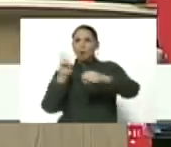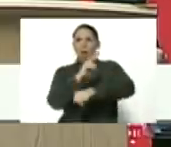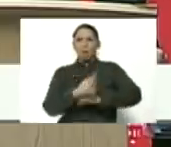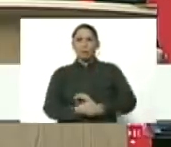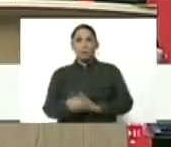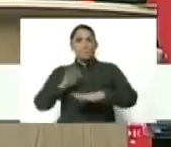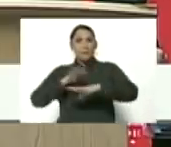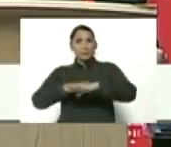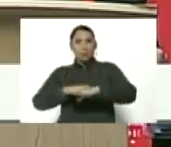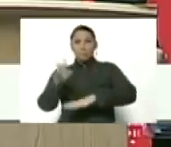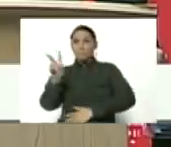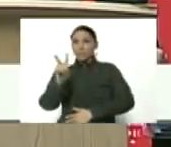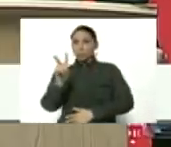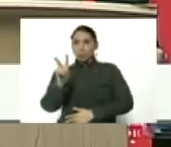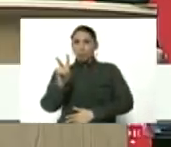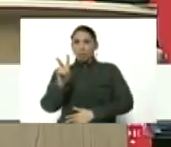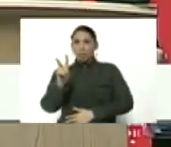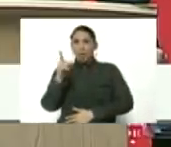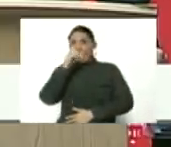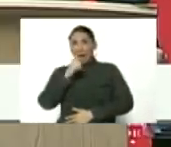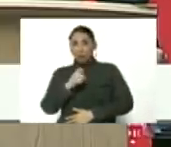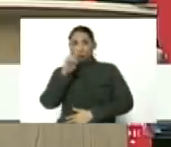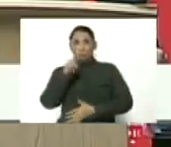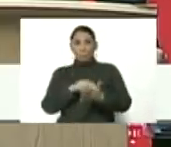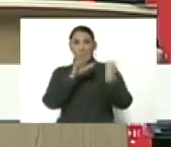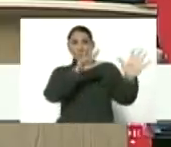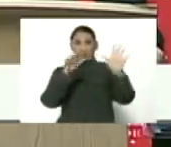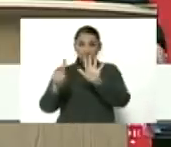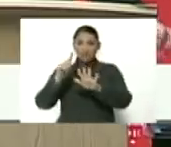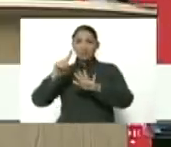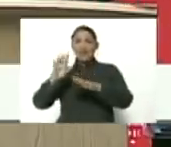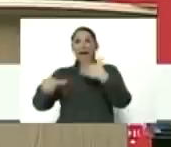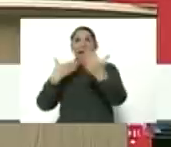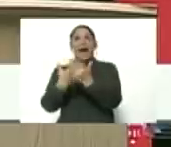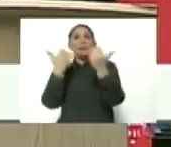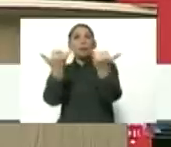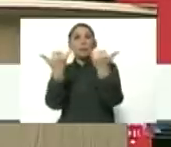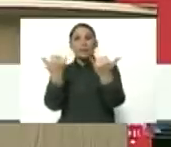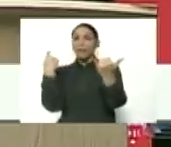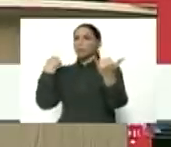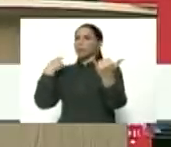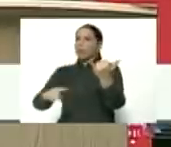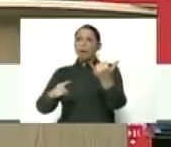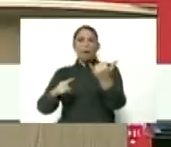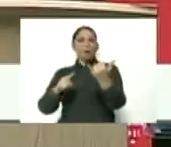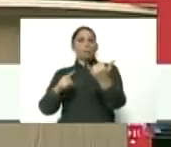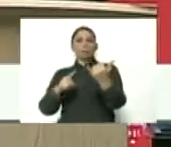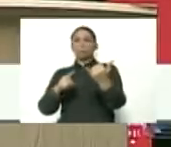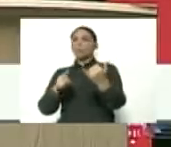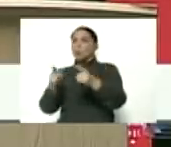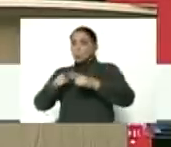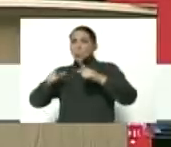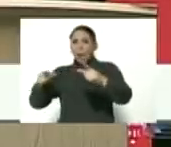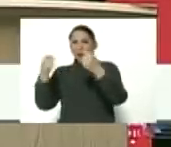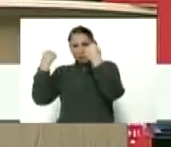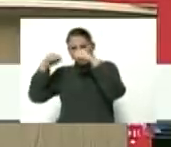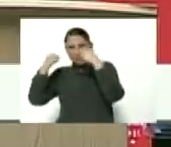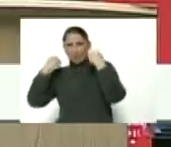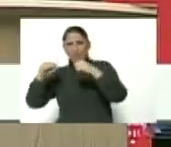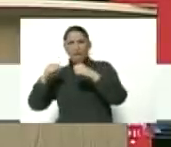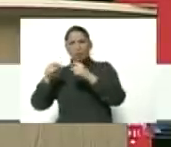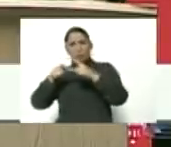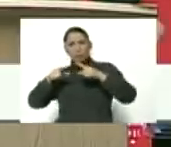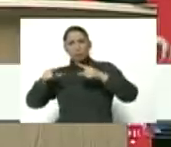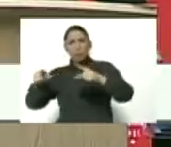que han ocurrido en Venezuela desde el año 2016 para acá tienen su amparo, su sitio de entrenamiento, su sitio